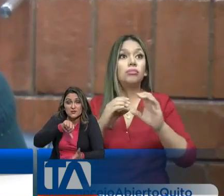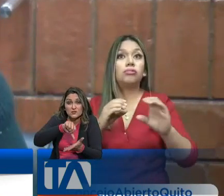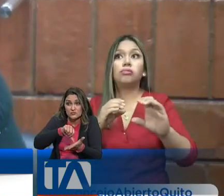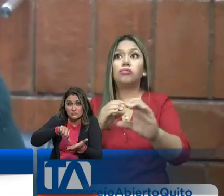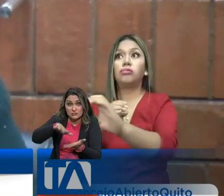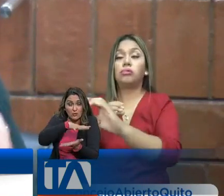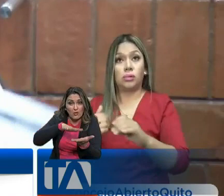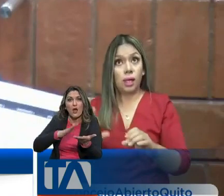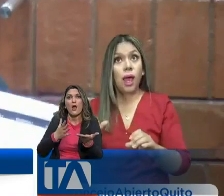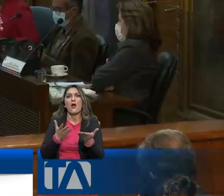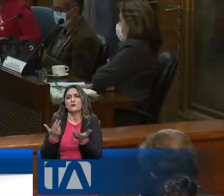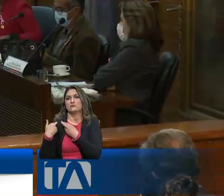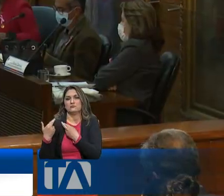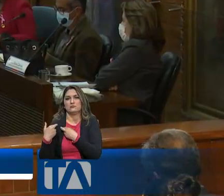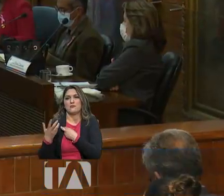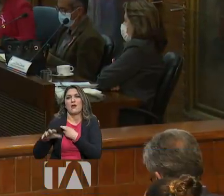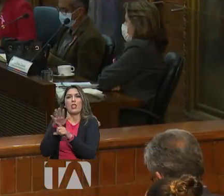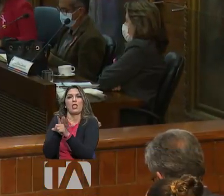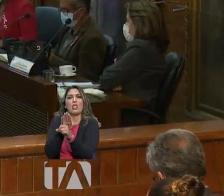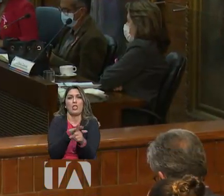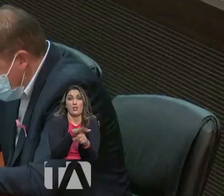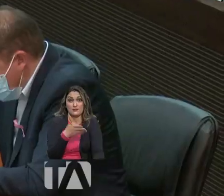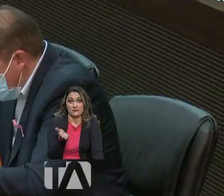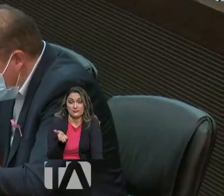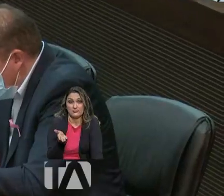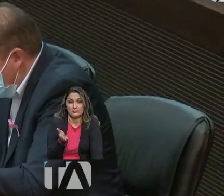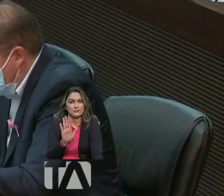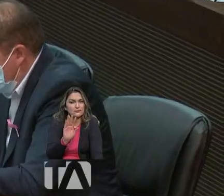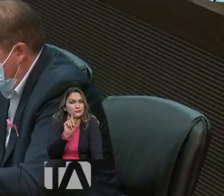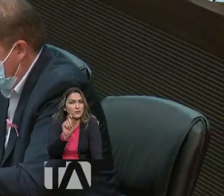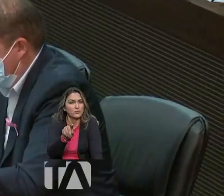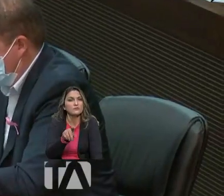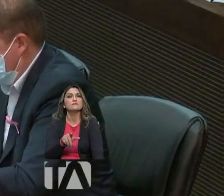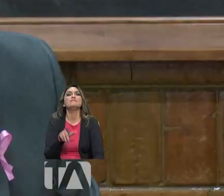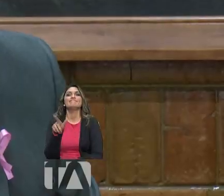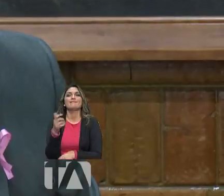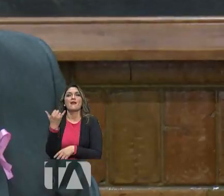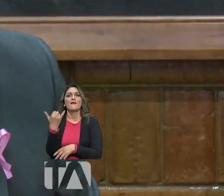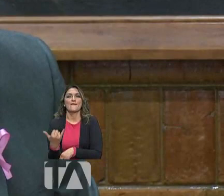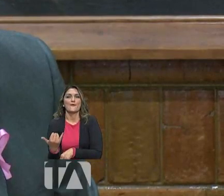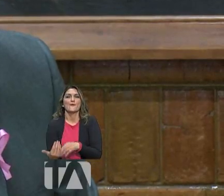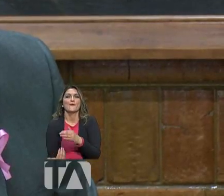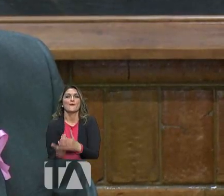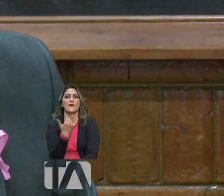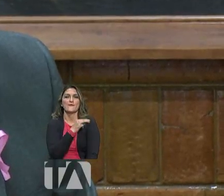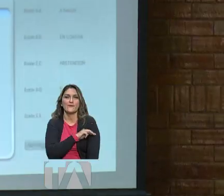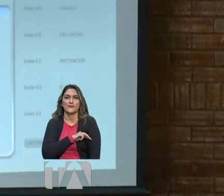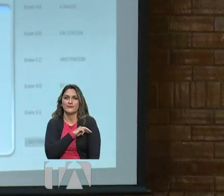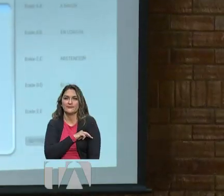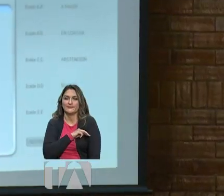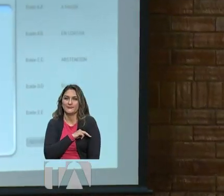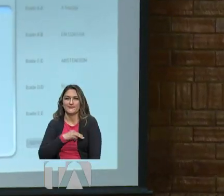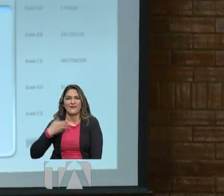quienes ya se repartieron el municipio. Insisten en que los concejales de mayoría que apoyan a la nueva administración al mando de Santiago Guarderas